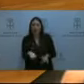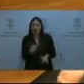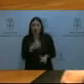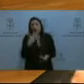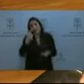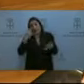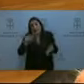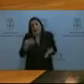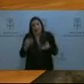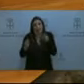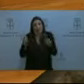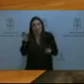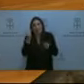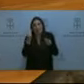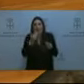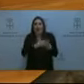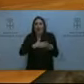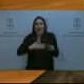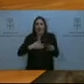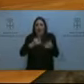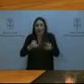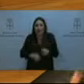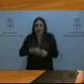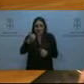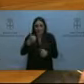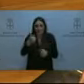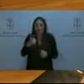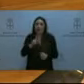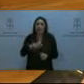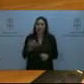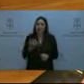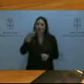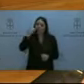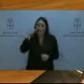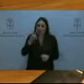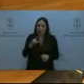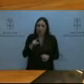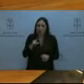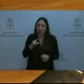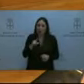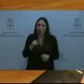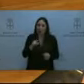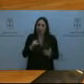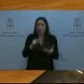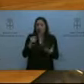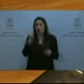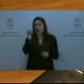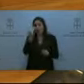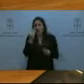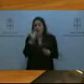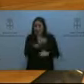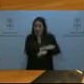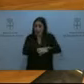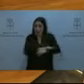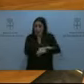plantea extender el triple hilo. Y merecemos saber cuánto dinero va o plantea invertir el